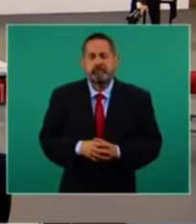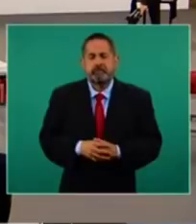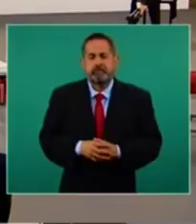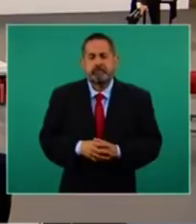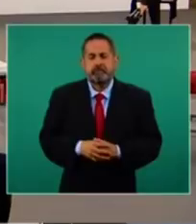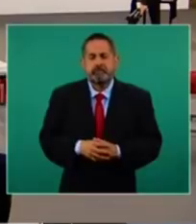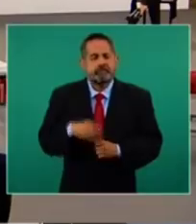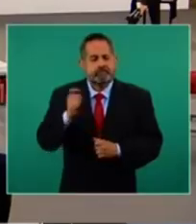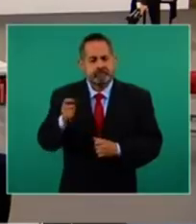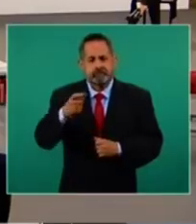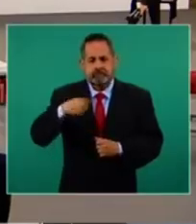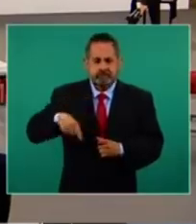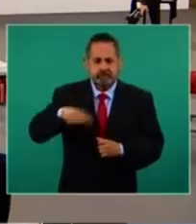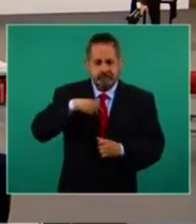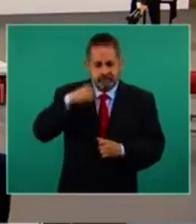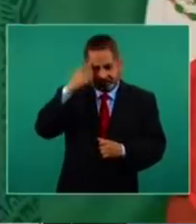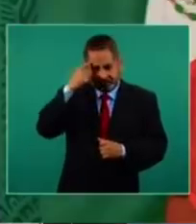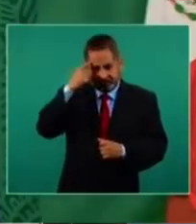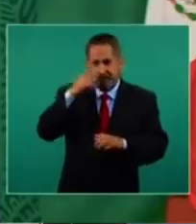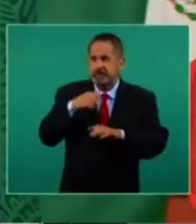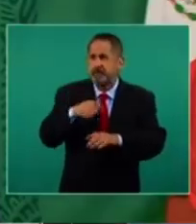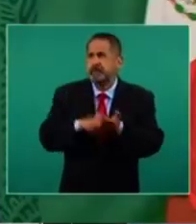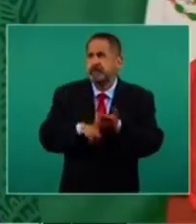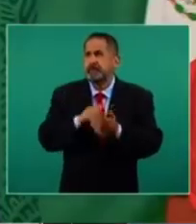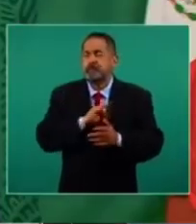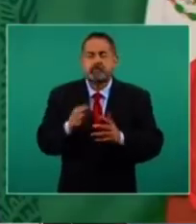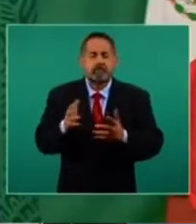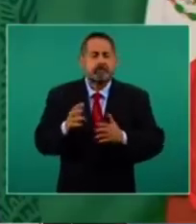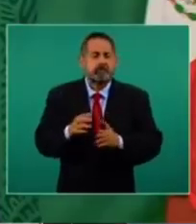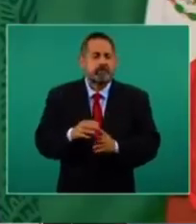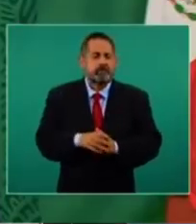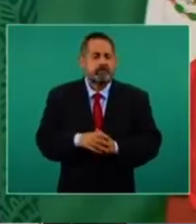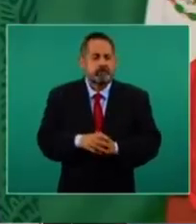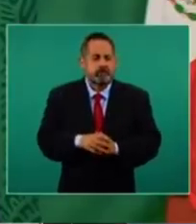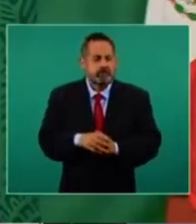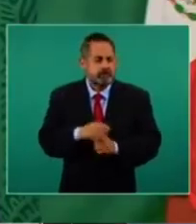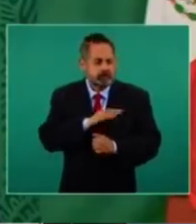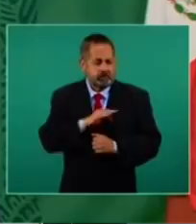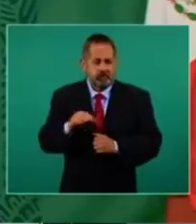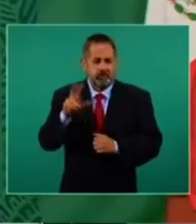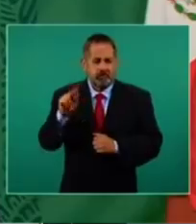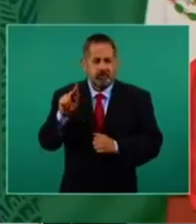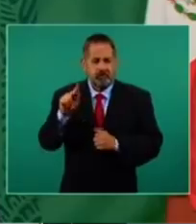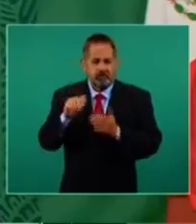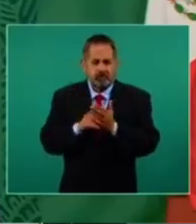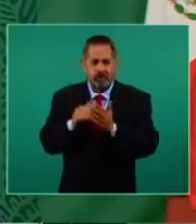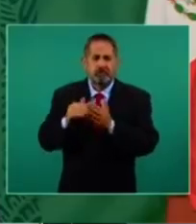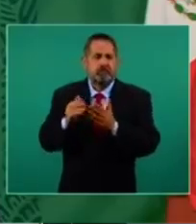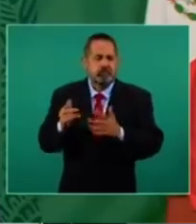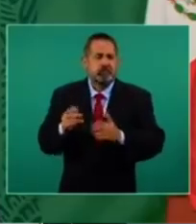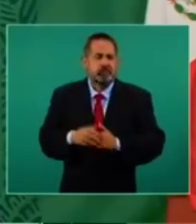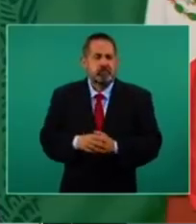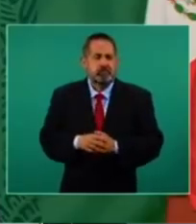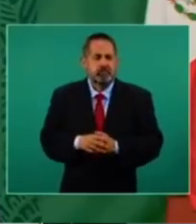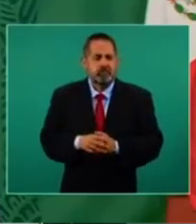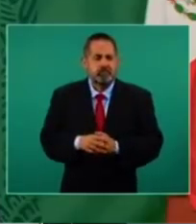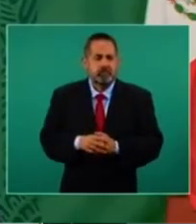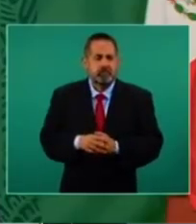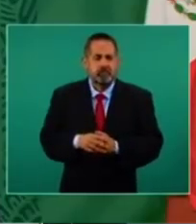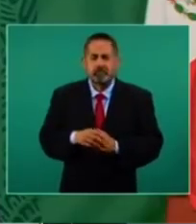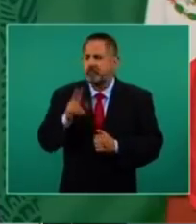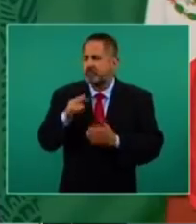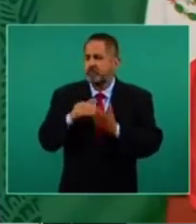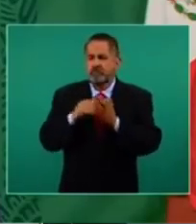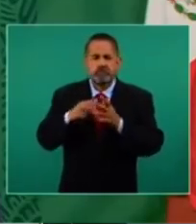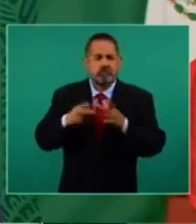Estamos hablando de cerca de 80 millones de